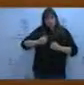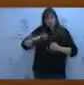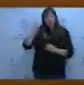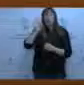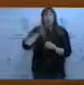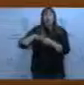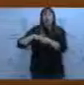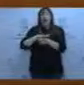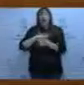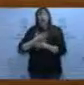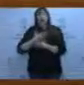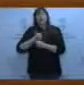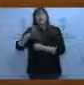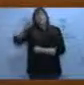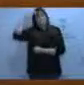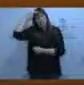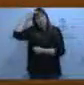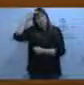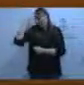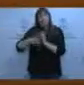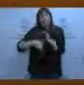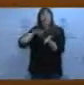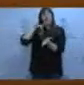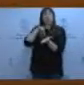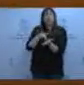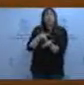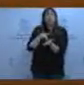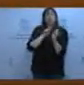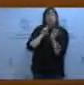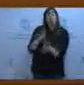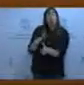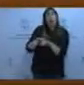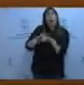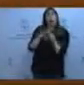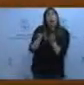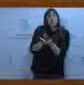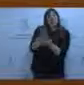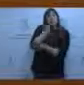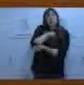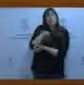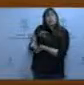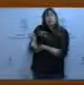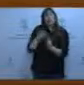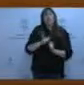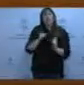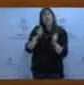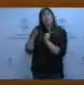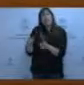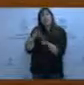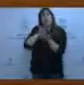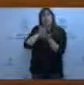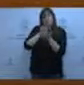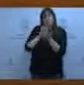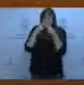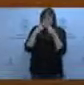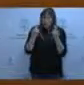mental pueden ser si esta se va a prestar con carácter universal, si se va a prestar desde unos servicios públicos o